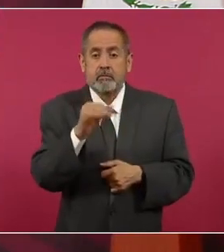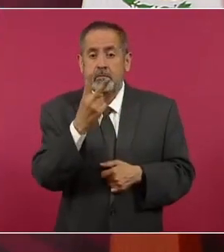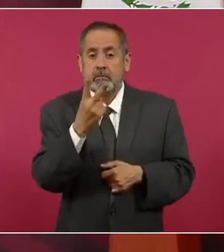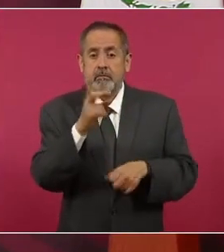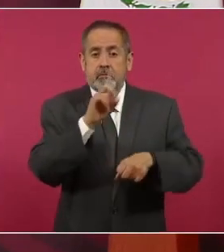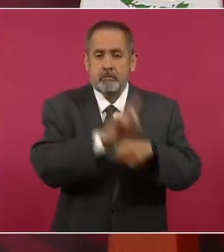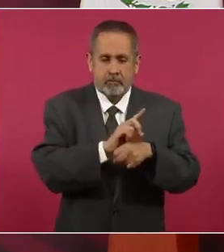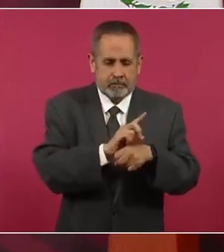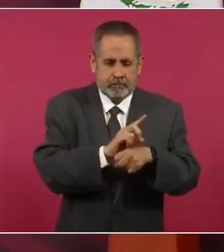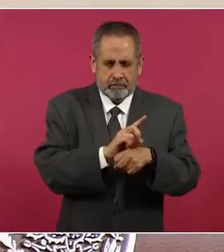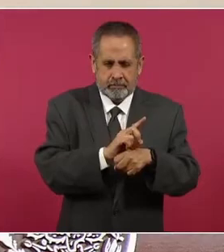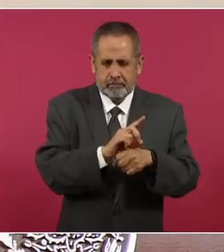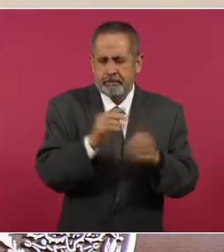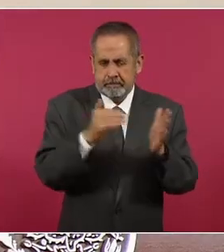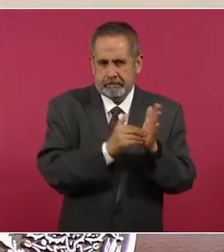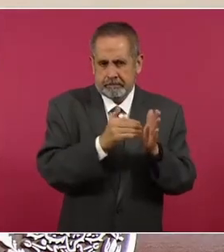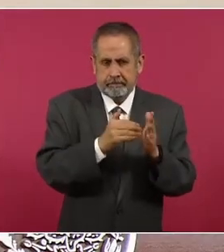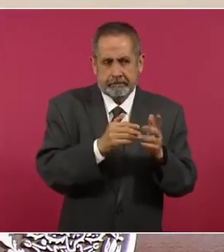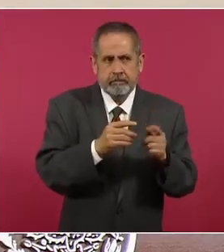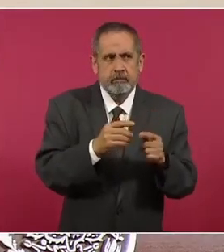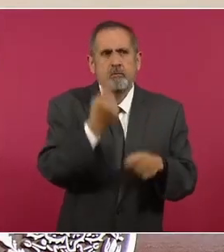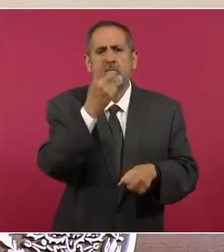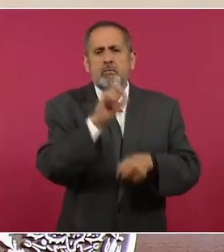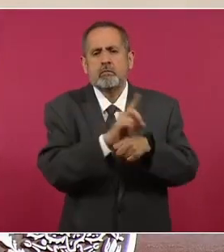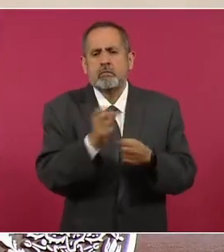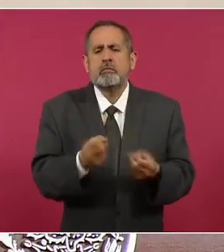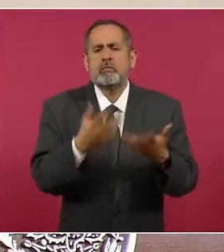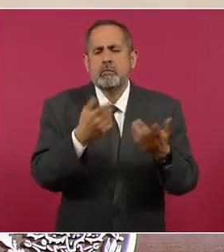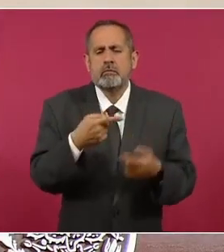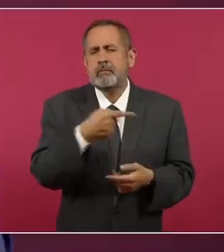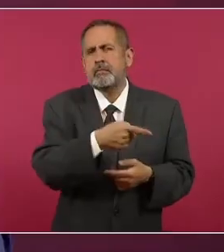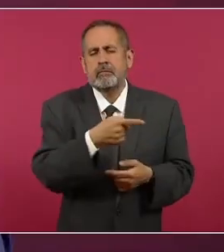diario? Ayúdenme.